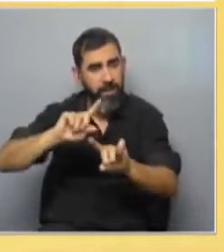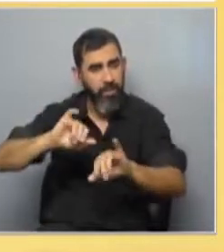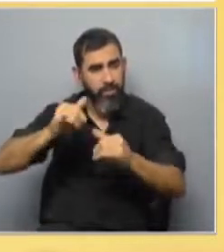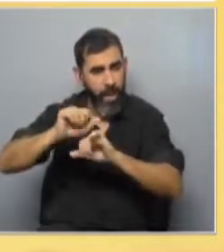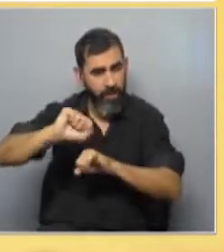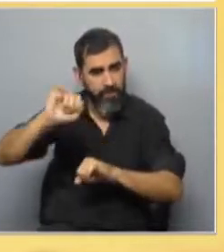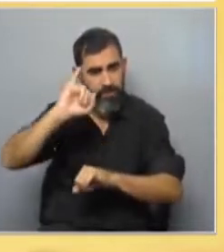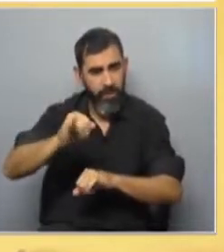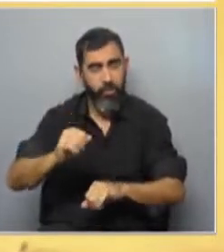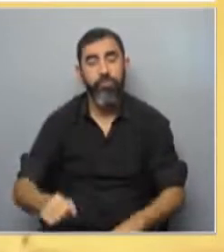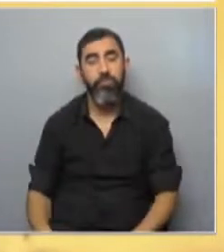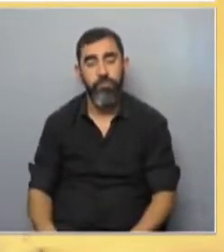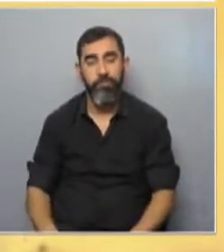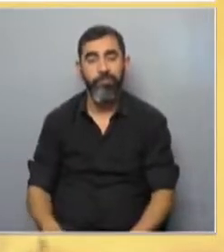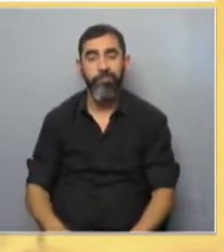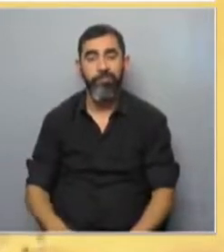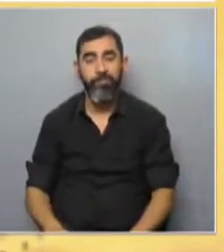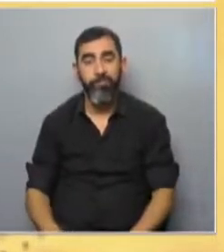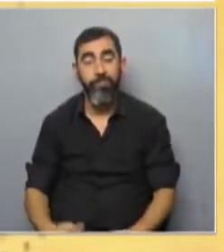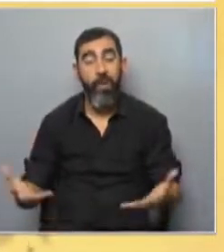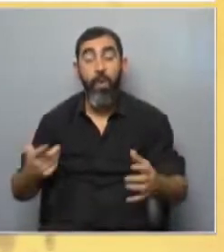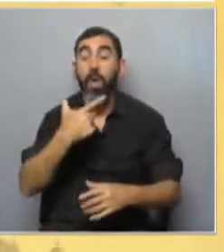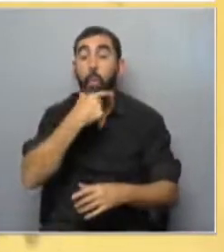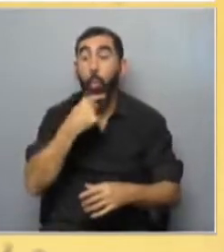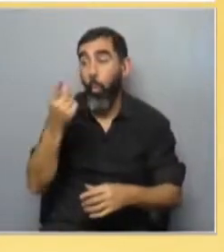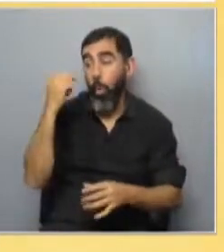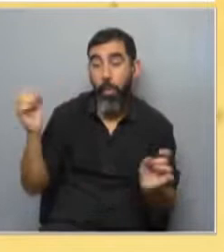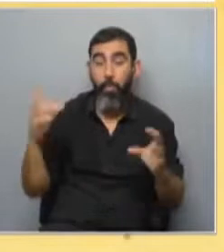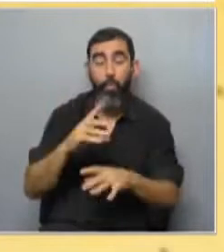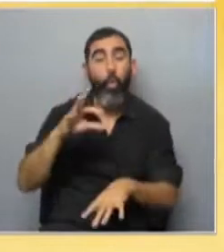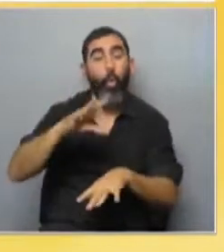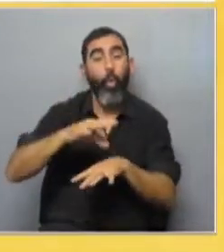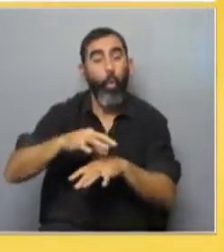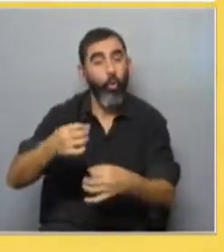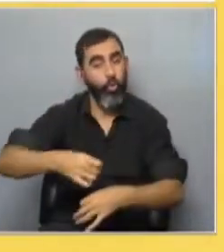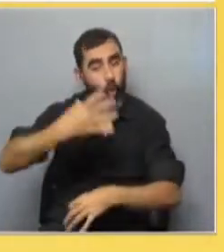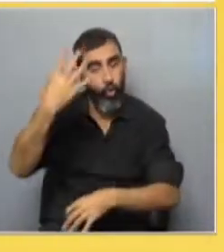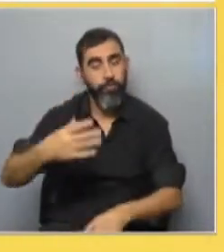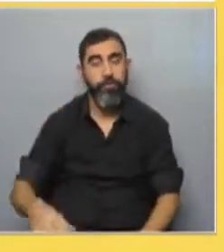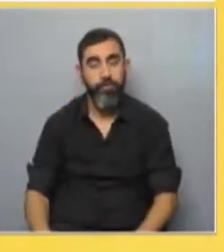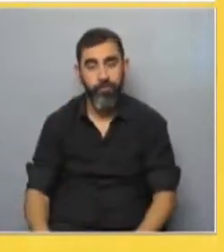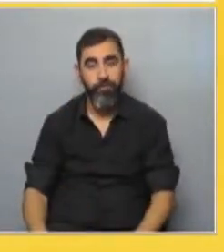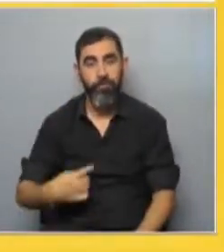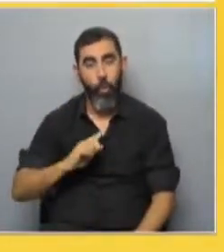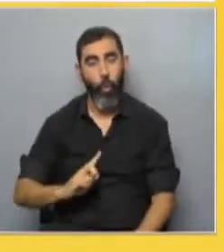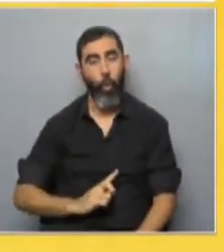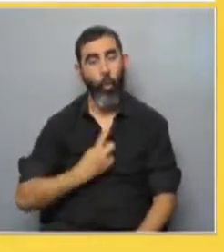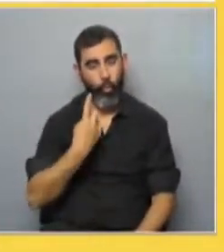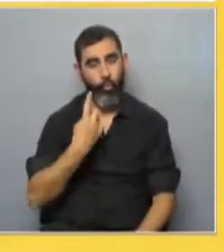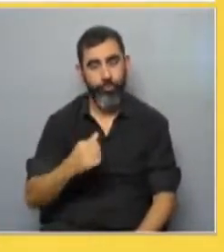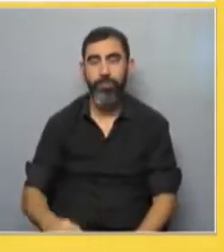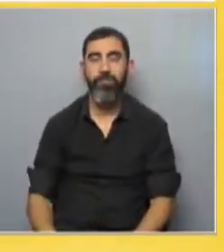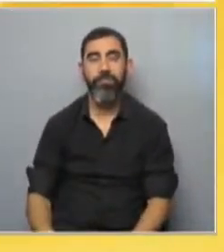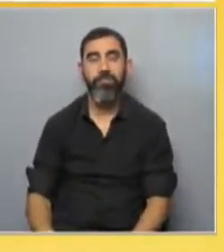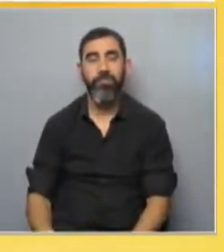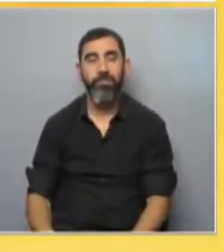licenciado. Y bueno, y ahora desde el jueves pasado es doctor. Sí. Lo digo con mucho orgullo paterno. Está bueno.